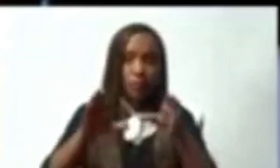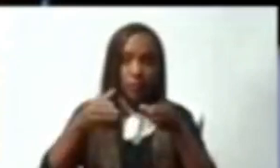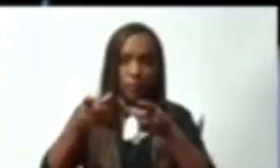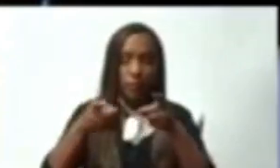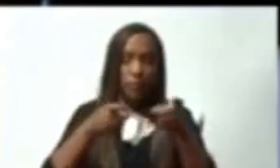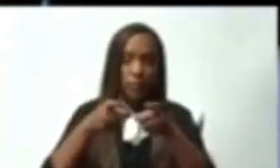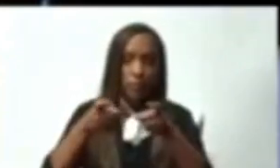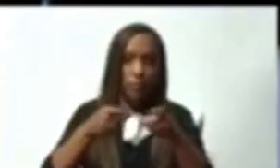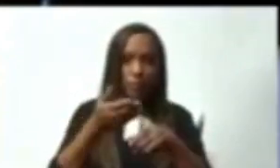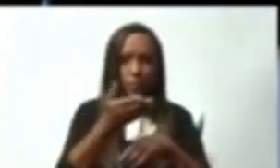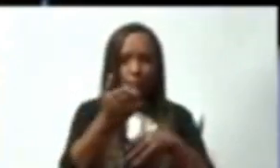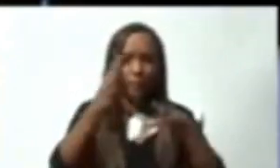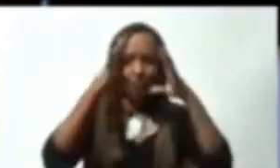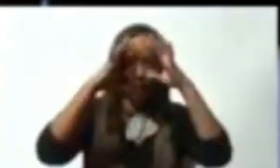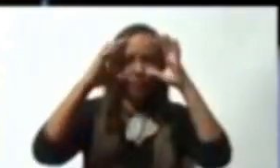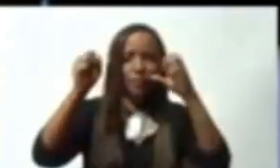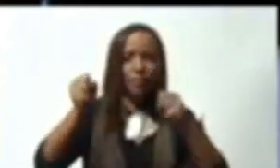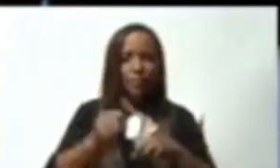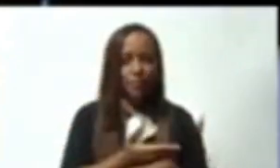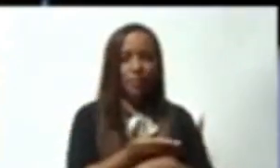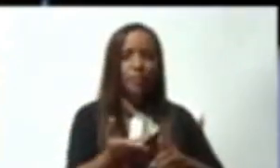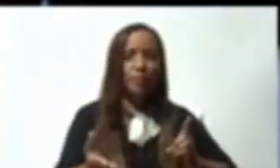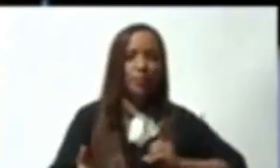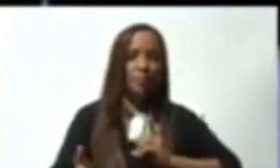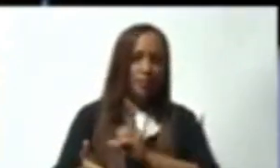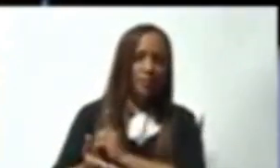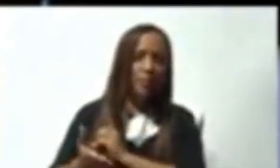En el fin de semana pasada,